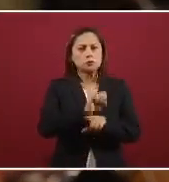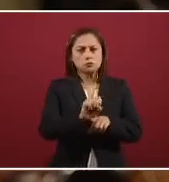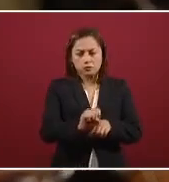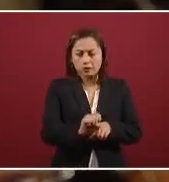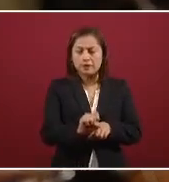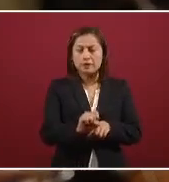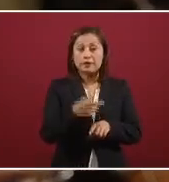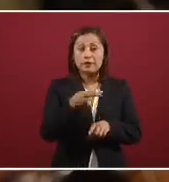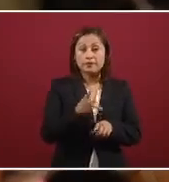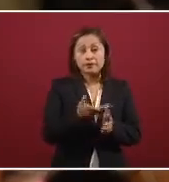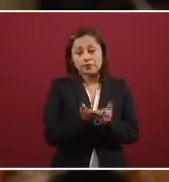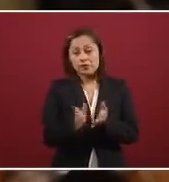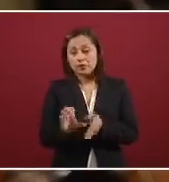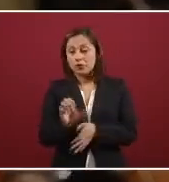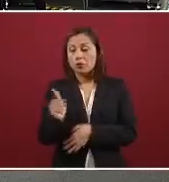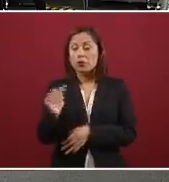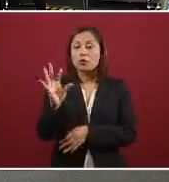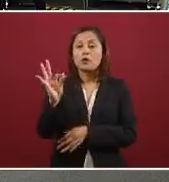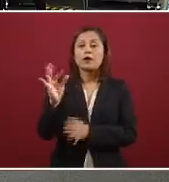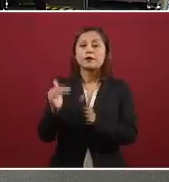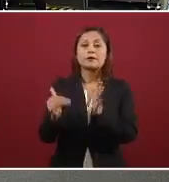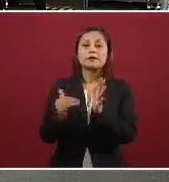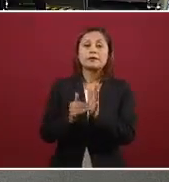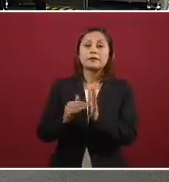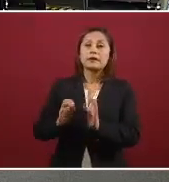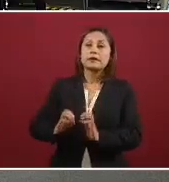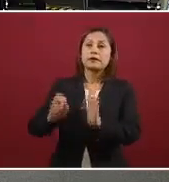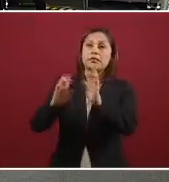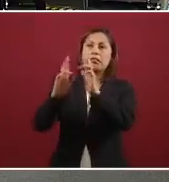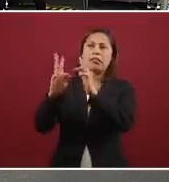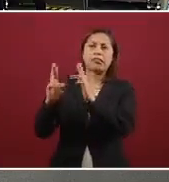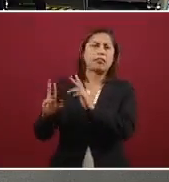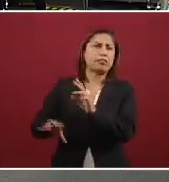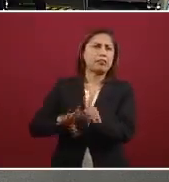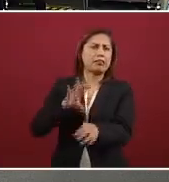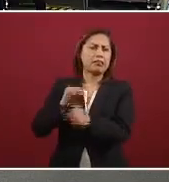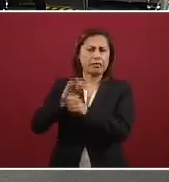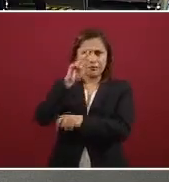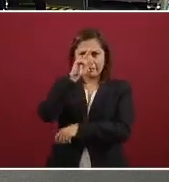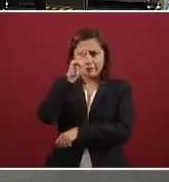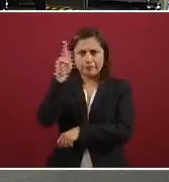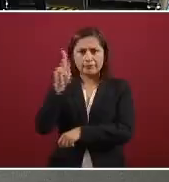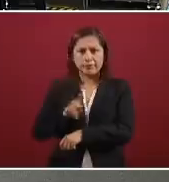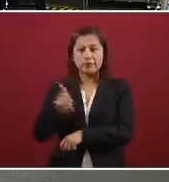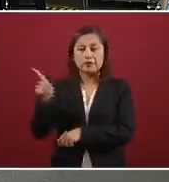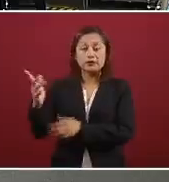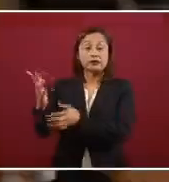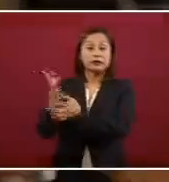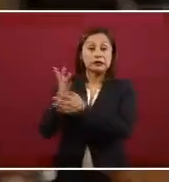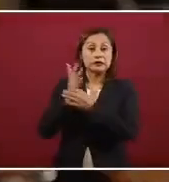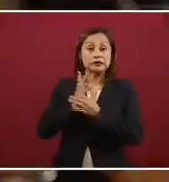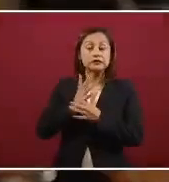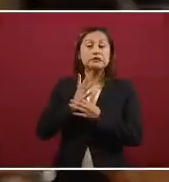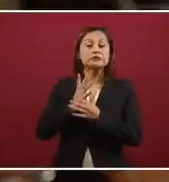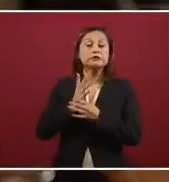40,000 inmuebles que tuvieron daños totales, nos indica que a pesar de que el gobierno anterior reportó un